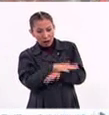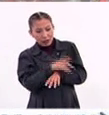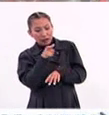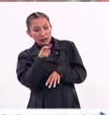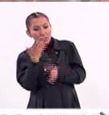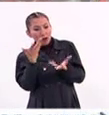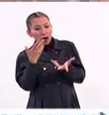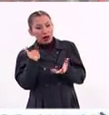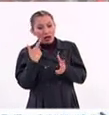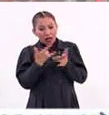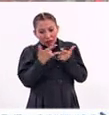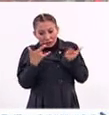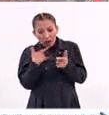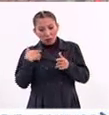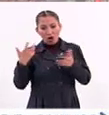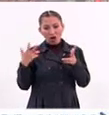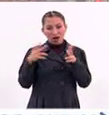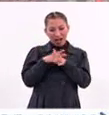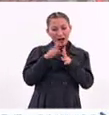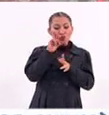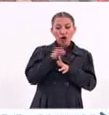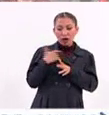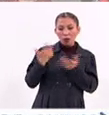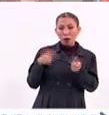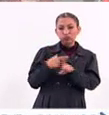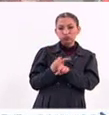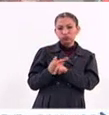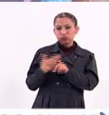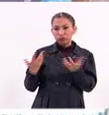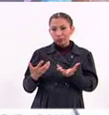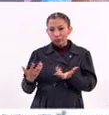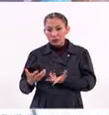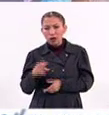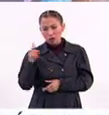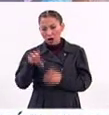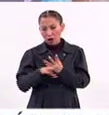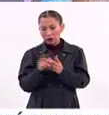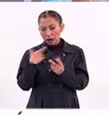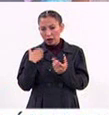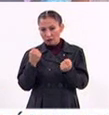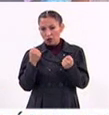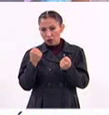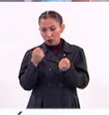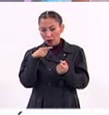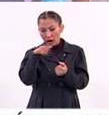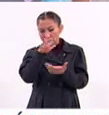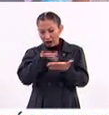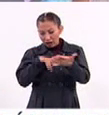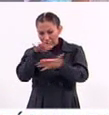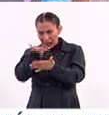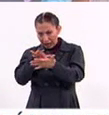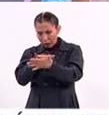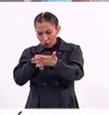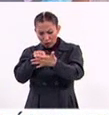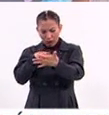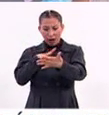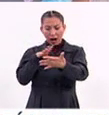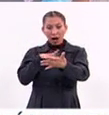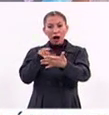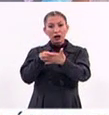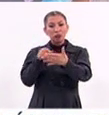este maratón que propone no esta guerra a las mujeres, ¿no? Hay una cosa muy fuerte en estos textos de